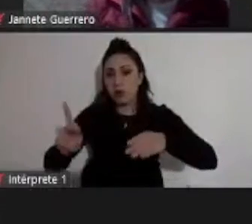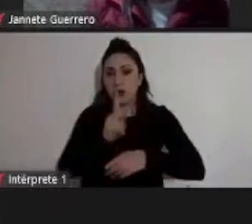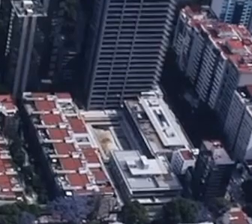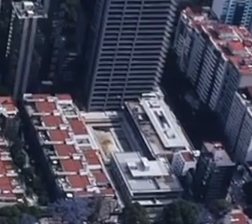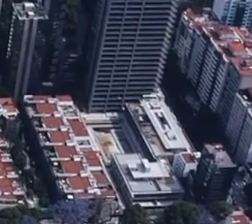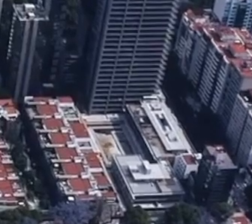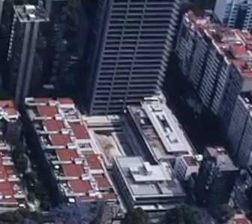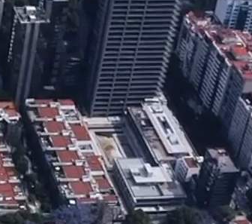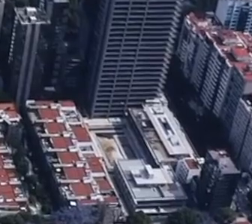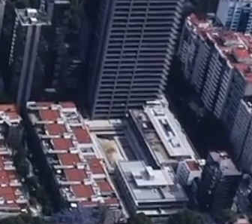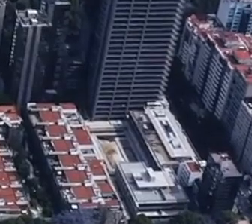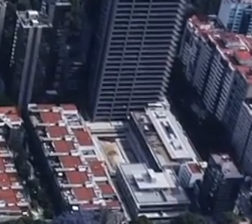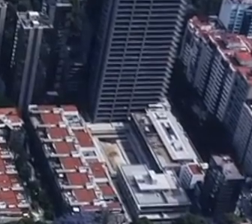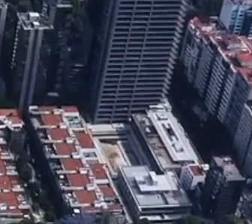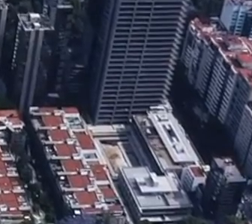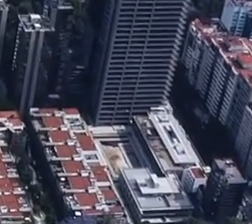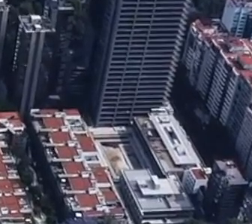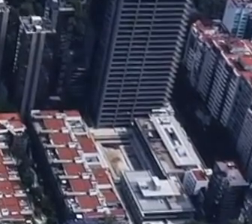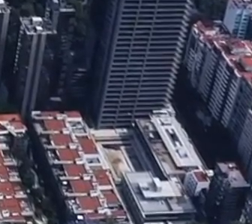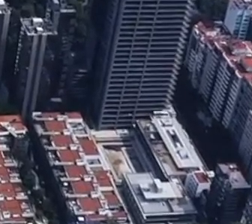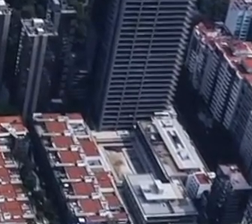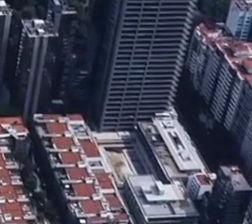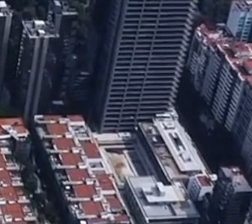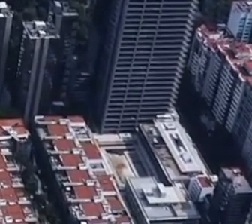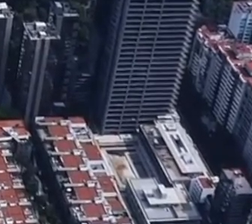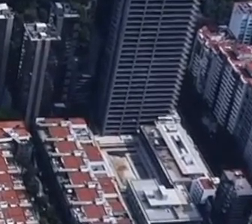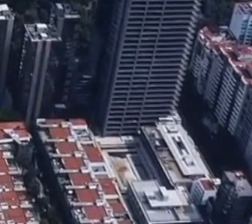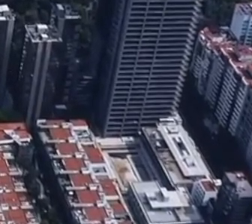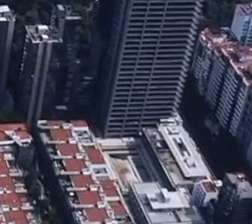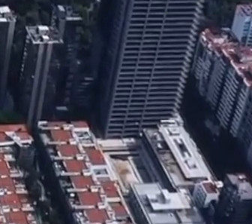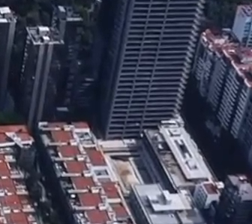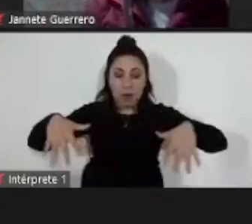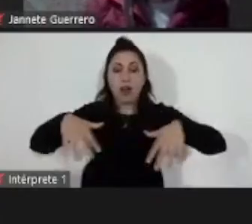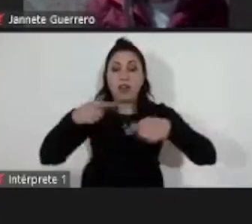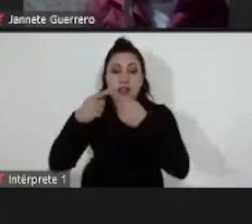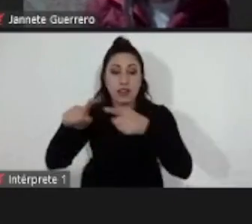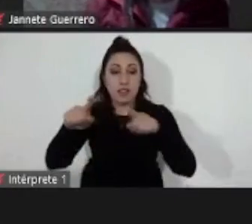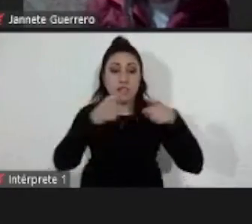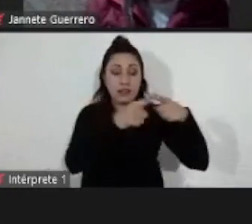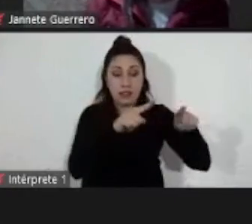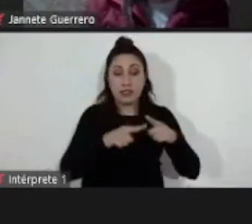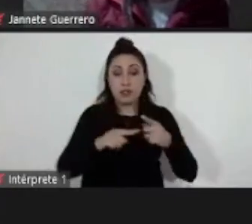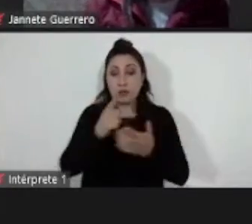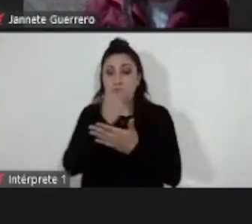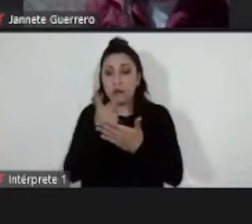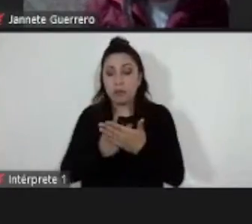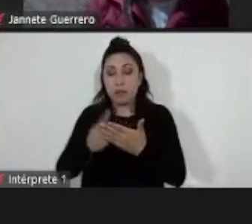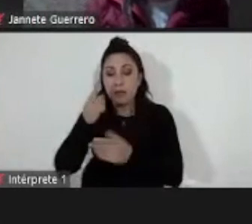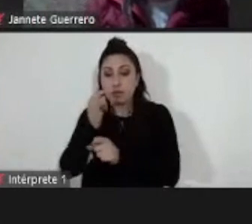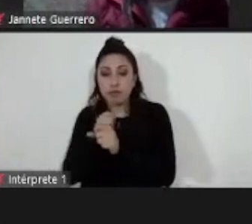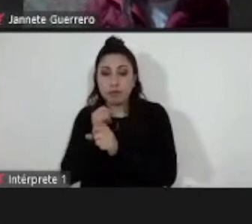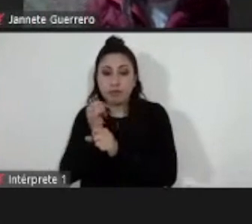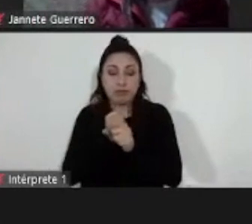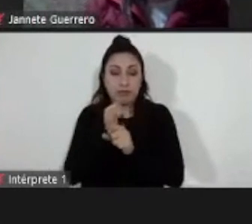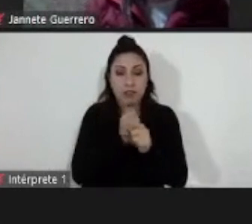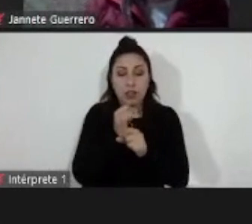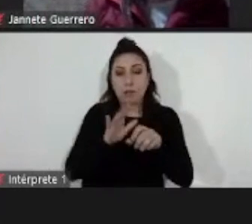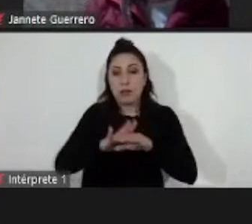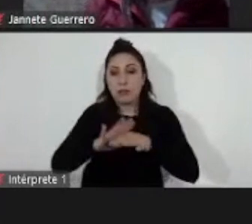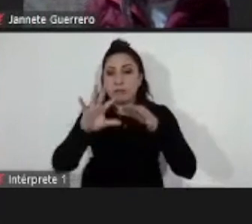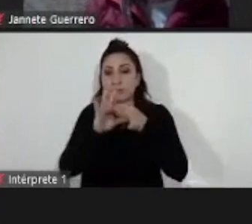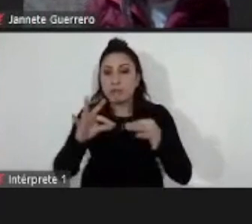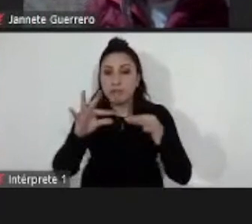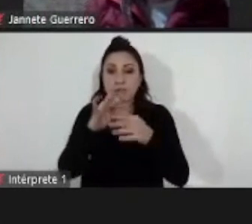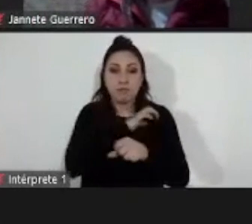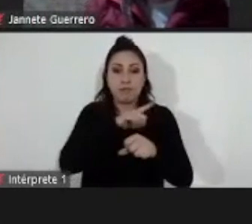de expertos y especialistas respecto a sus aportaciones y su preocupación de que éstas no sean tomadas en cuenta en los nuevos instrumentos de